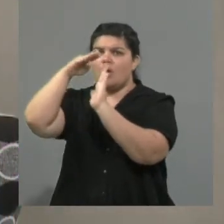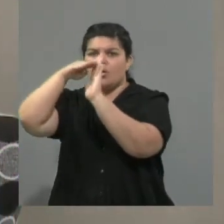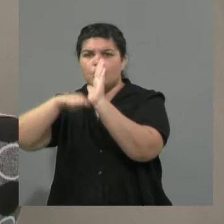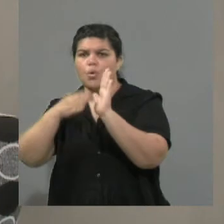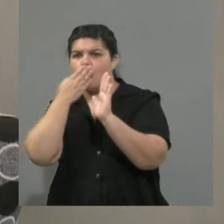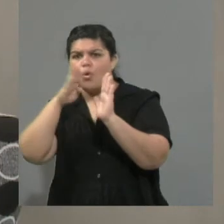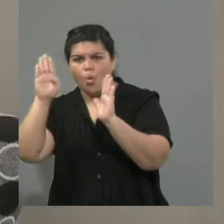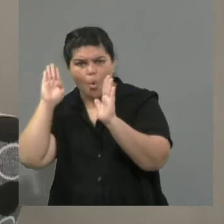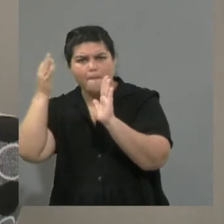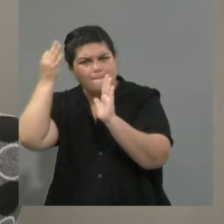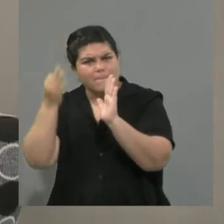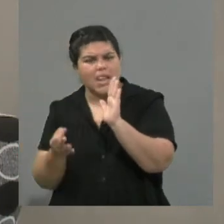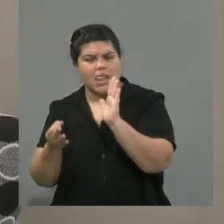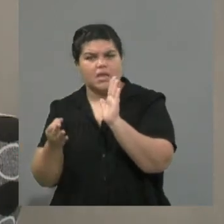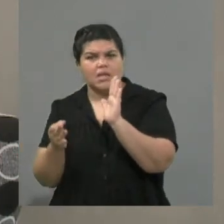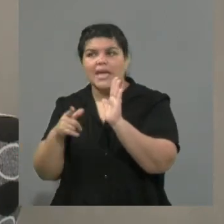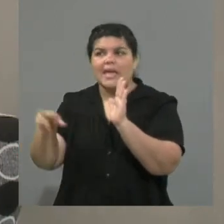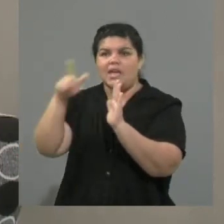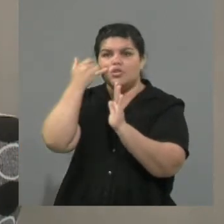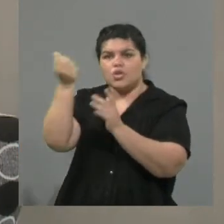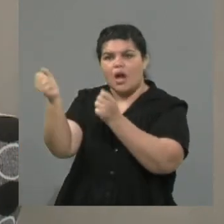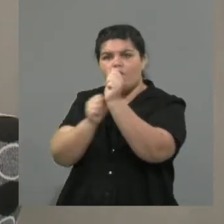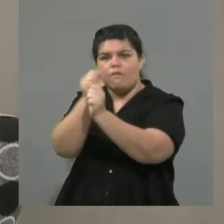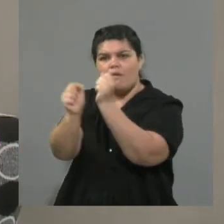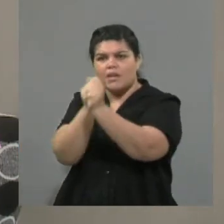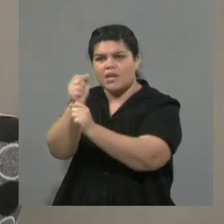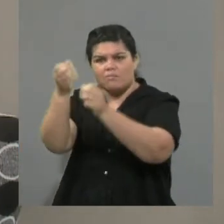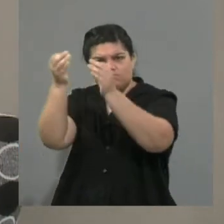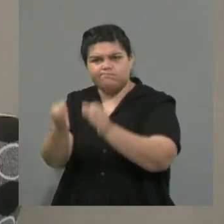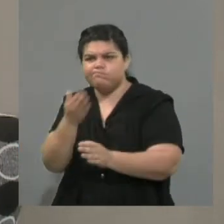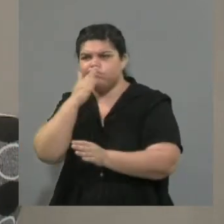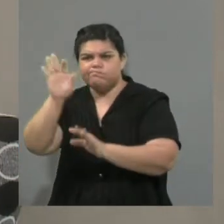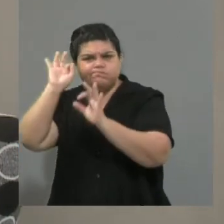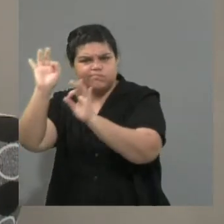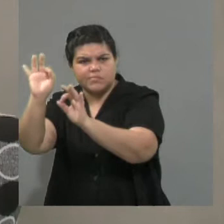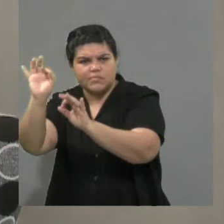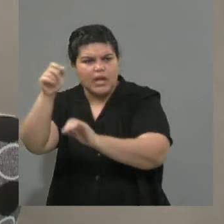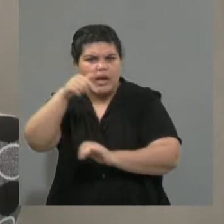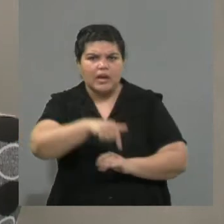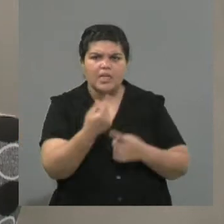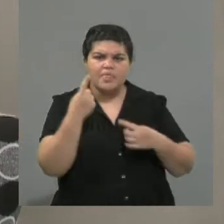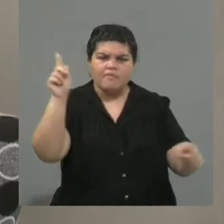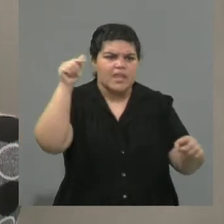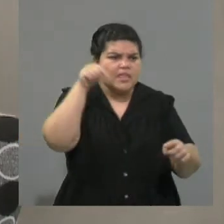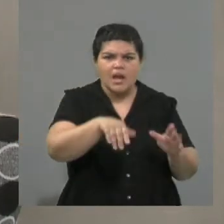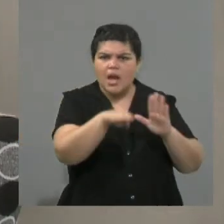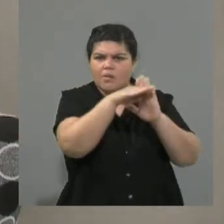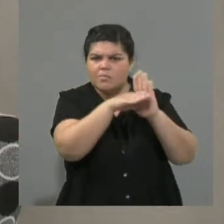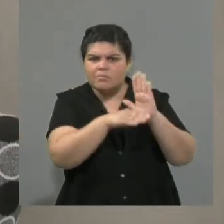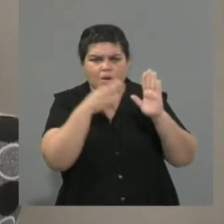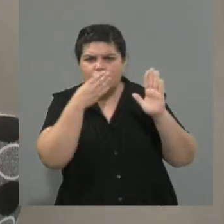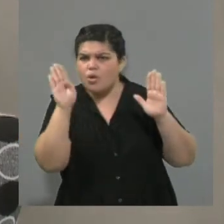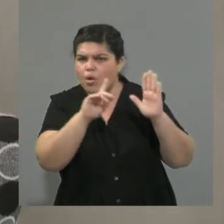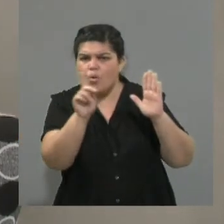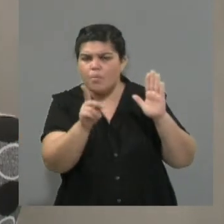digamos, piensan en la fabricación de ese vehículo a partir de esas normas, y en esta parte del mundo no pasa. ¿Y por qué de pronto están